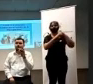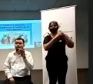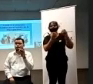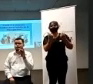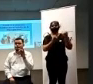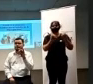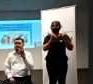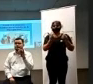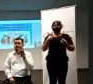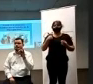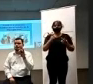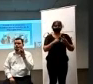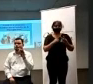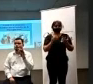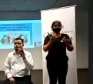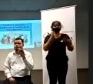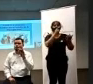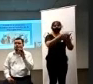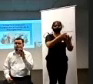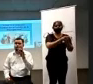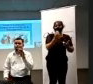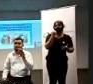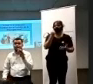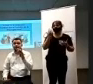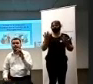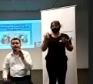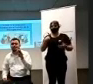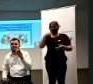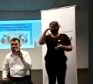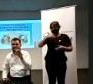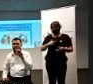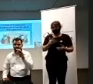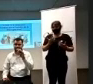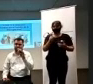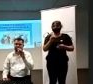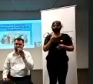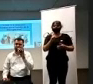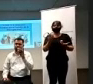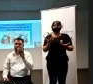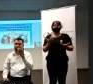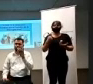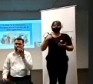no podemos ser dignos, no podemos acceder a las necesidades básicas.